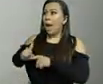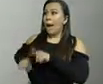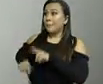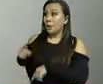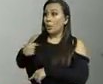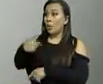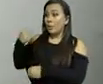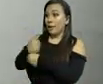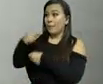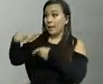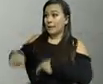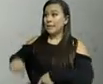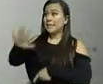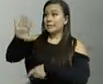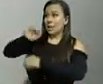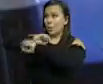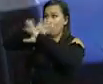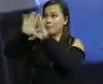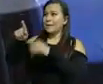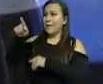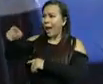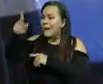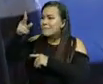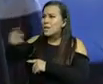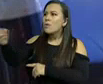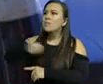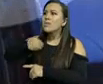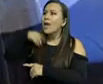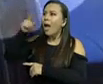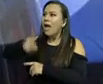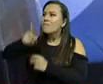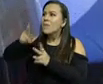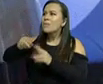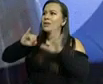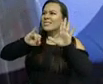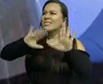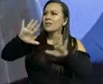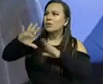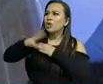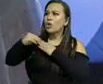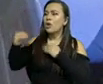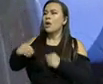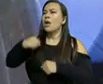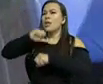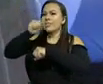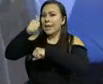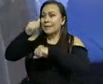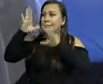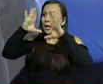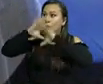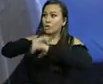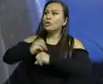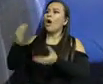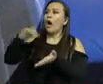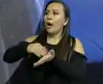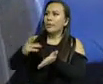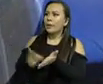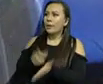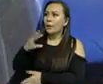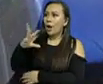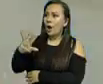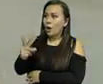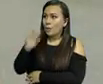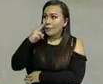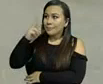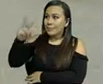llevándose como 65 dólares hubo otro robo como golpe de 10 de la noche por ahí entonces a compañeros también